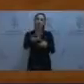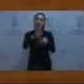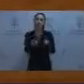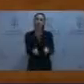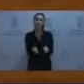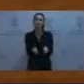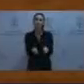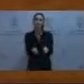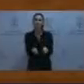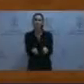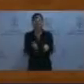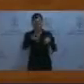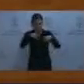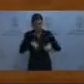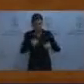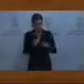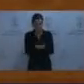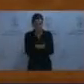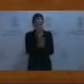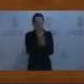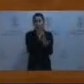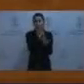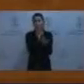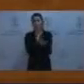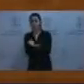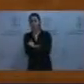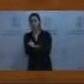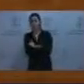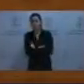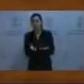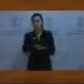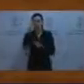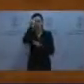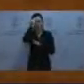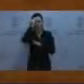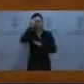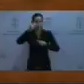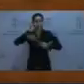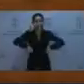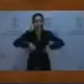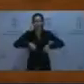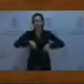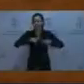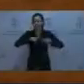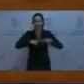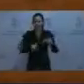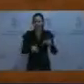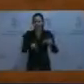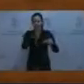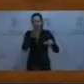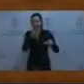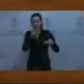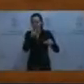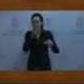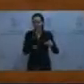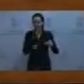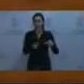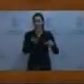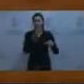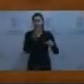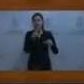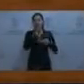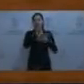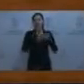Gobierno. Y solo planteamos dos cosas que yo creo que son de sentido común también. La primera es que nos digan por